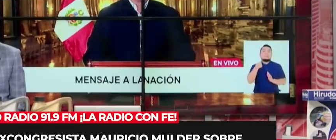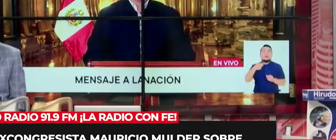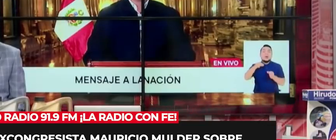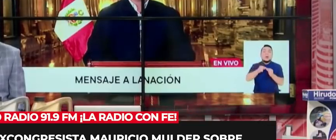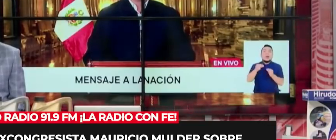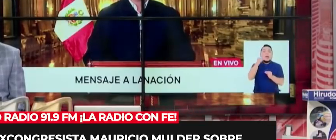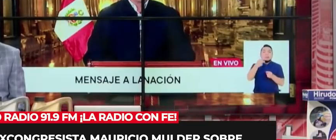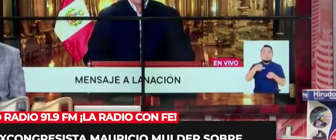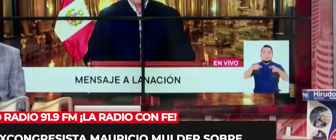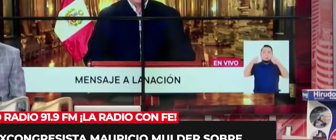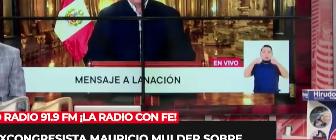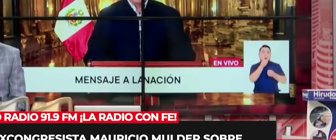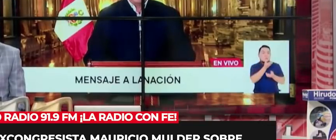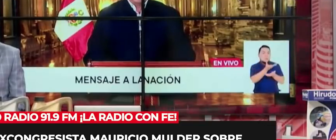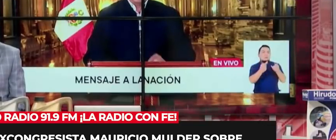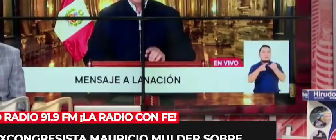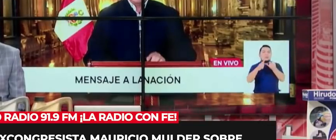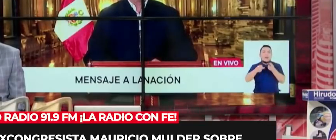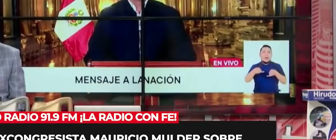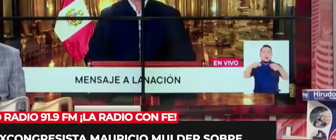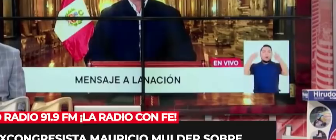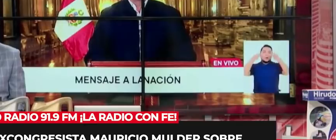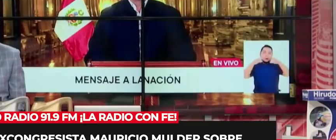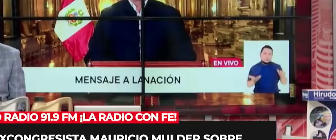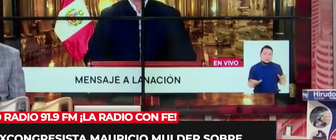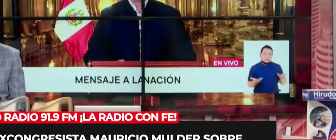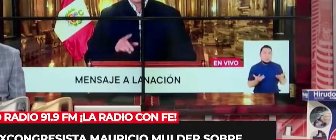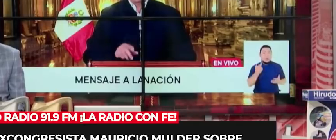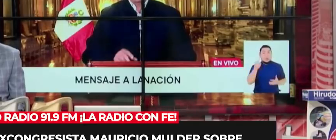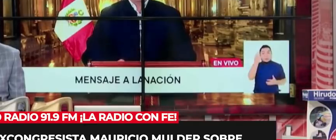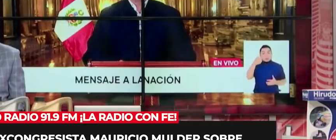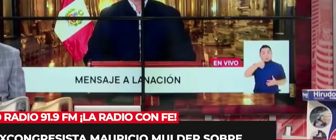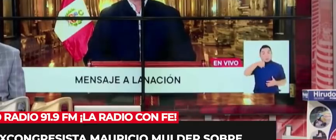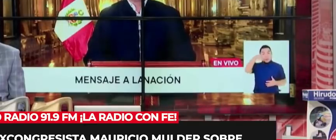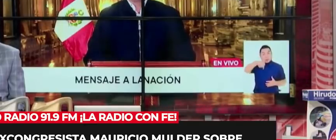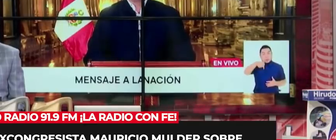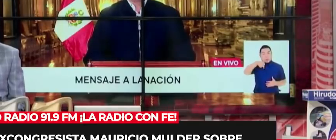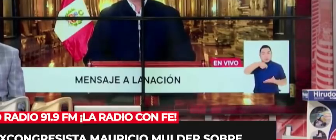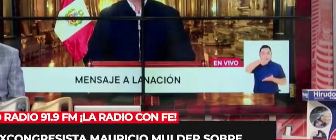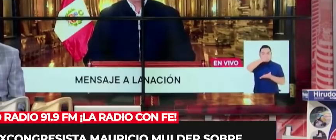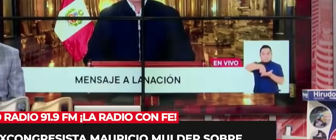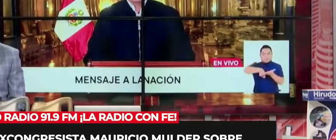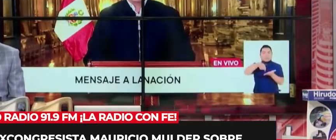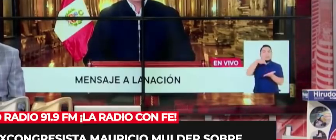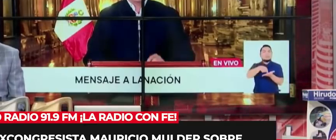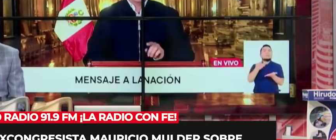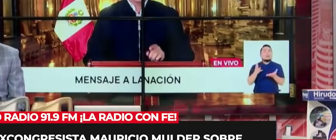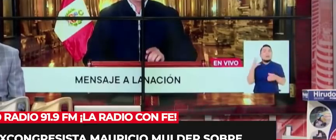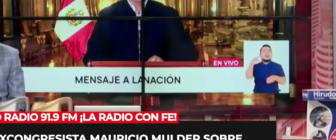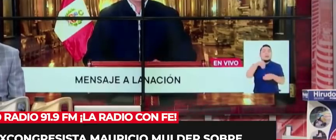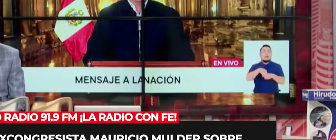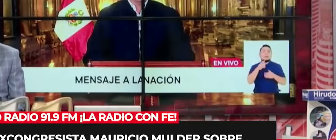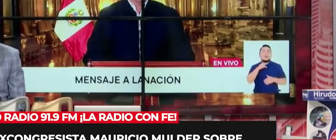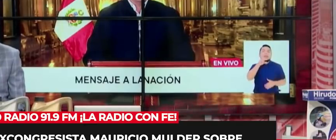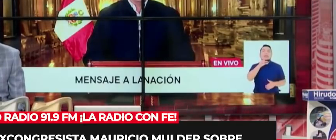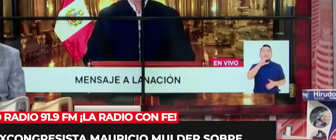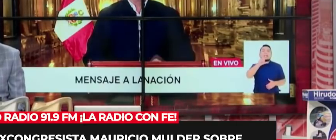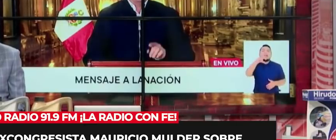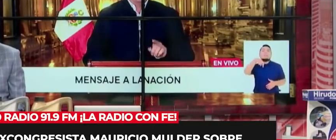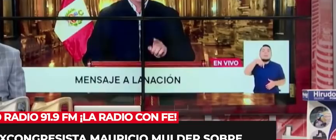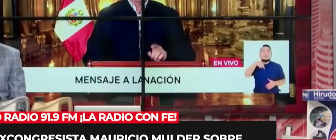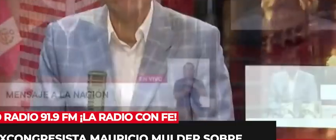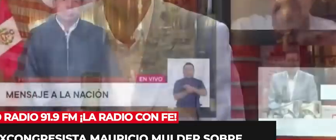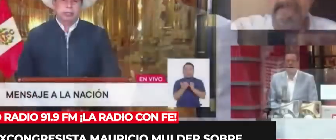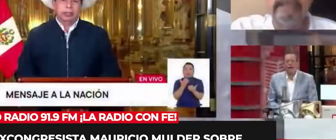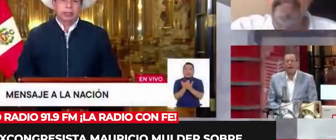hora, ganar tiempo. Mauricio Mulder, buenos días y buenas tardes a la vez, porque entiendo que estás en Europa. Buenos